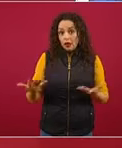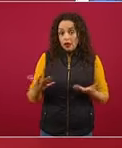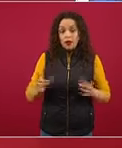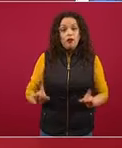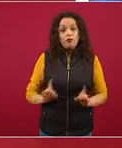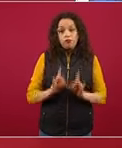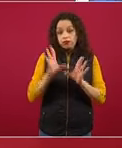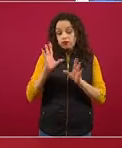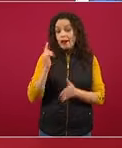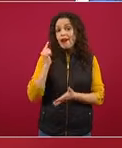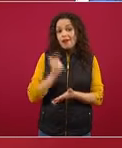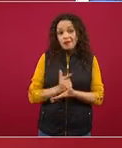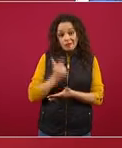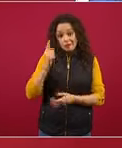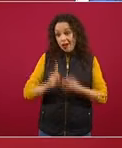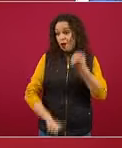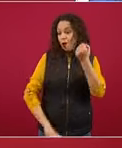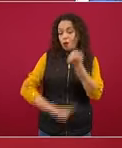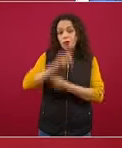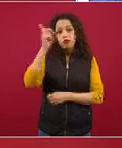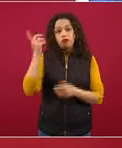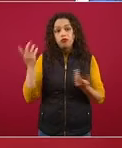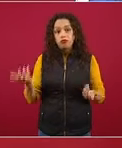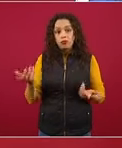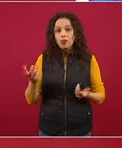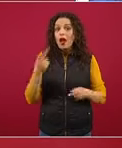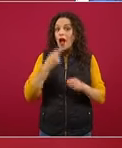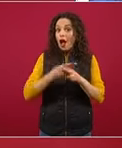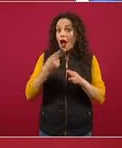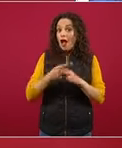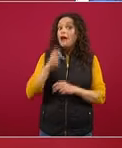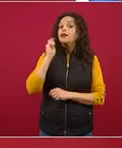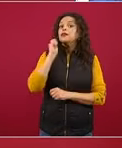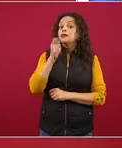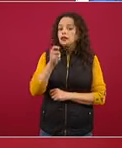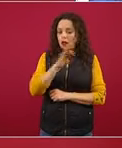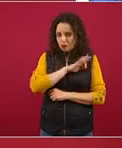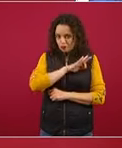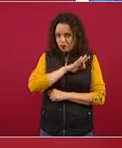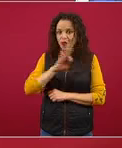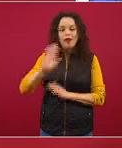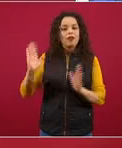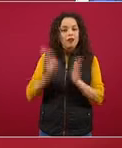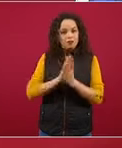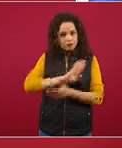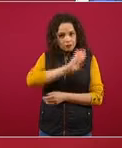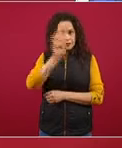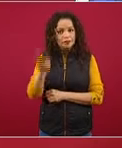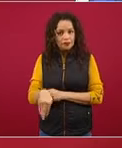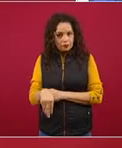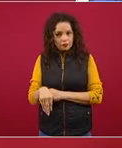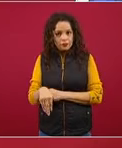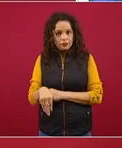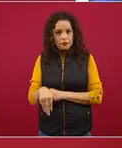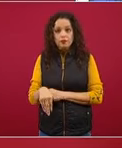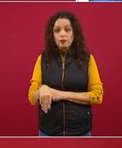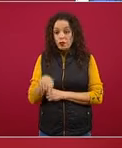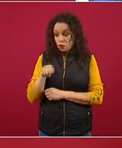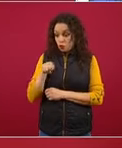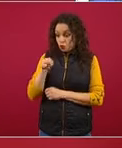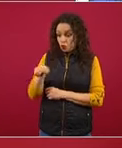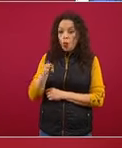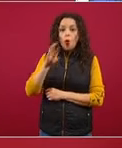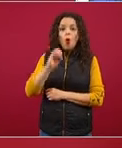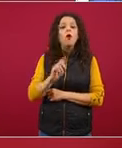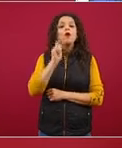inclusive llegar a la muerte de uno o a la muerte de algún familiar.